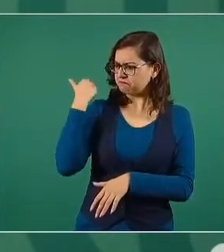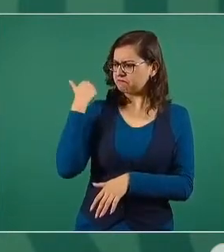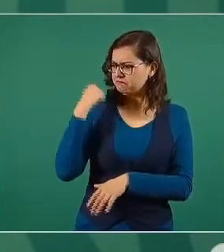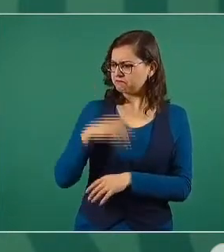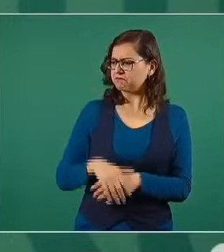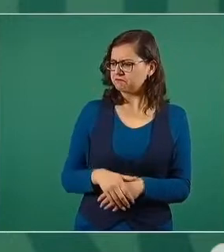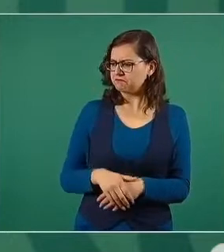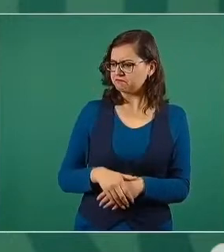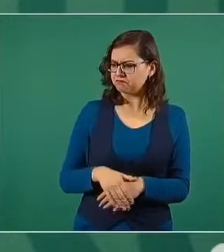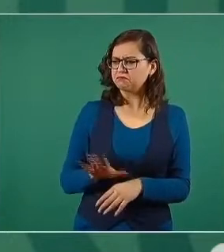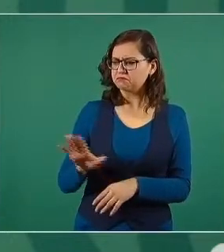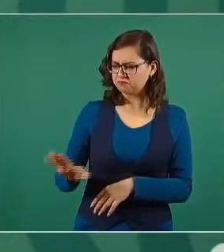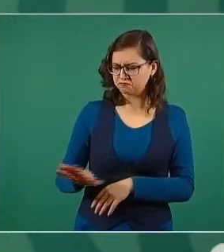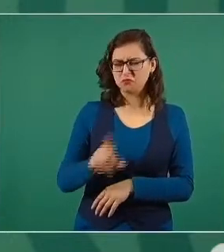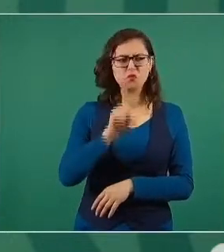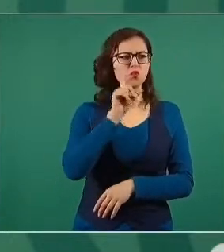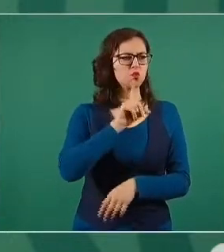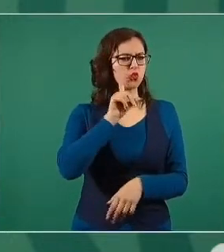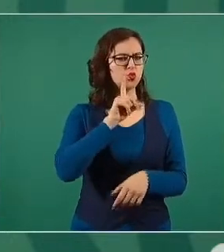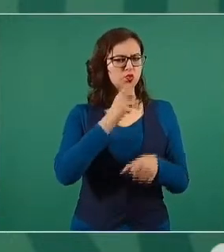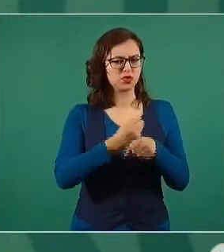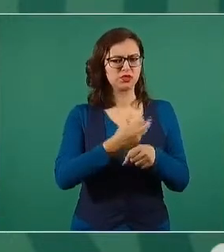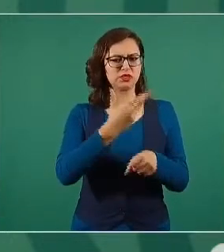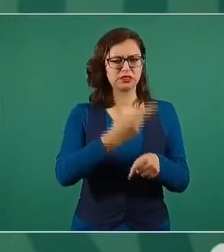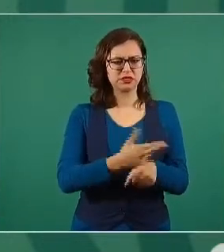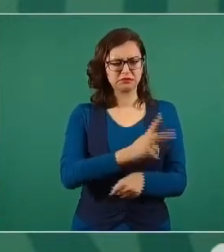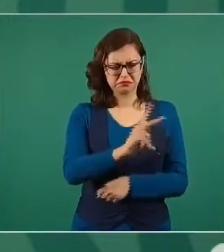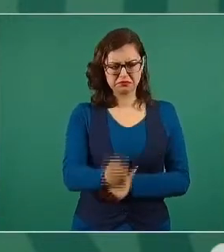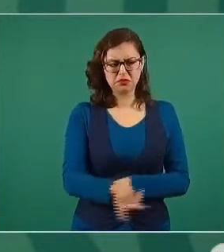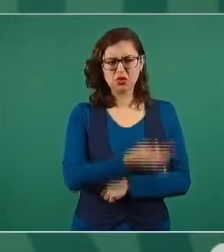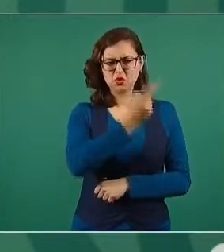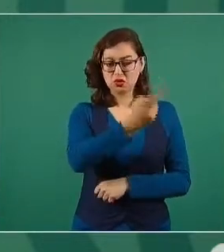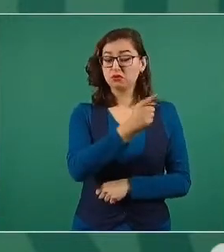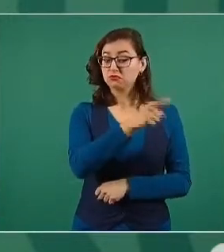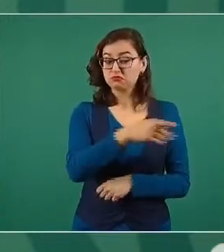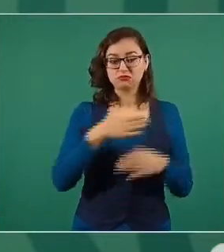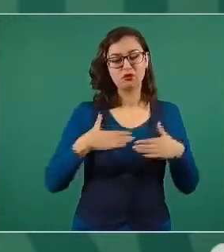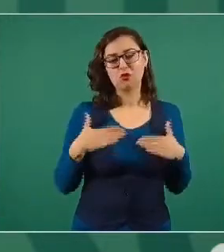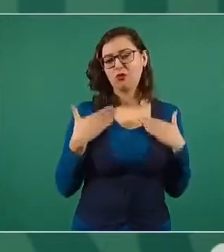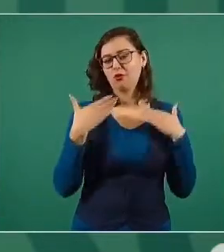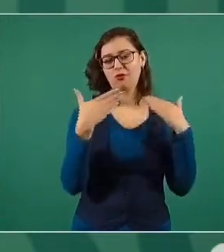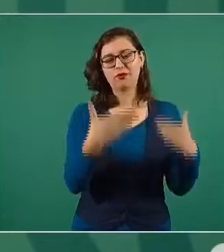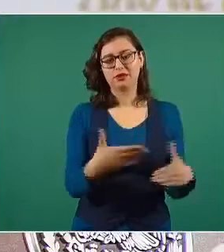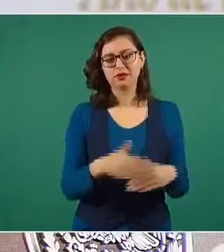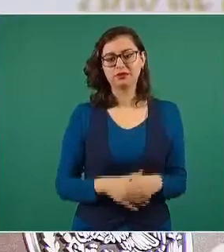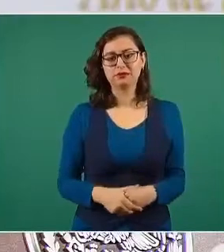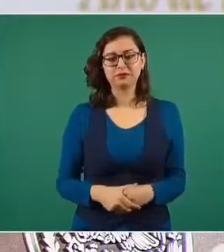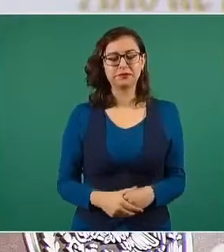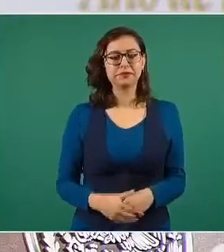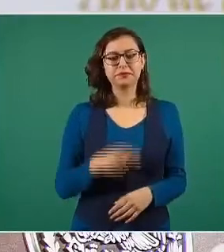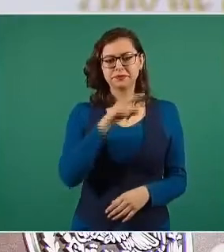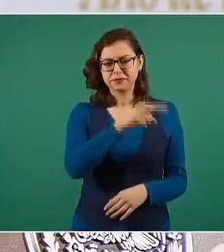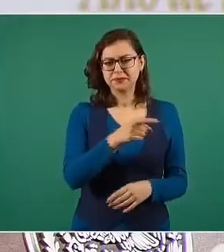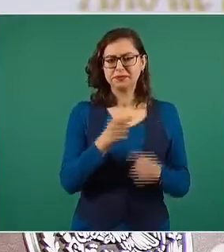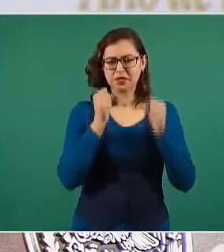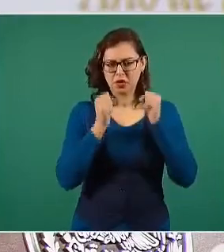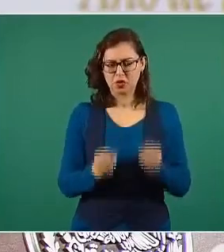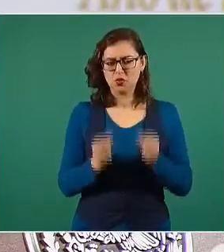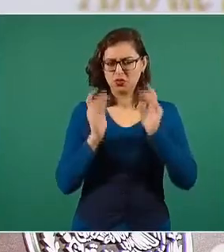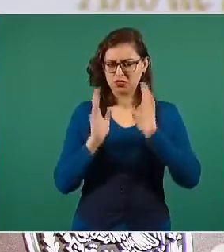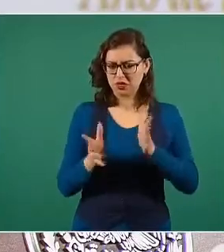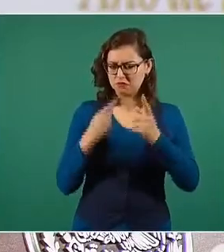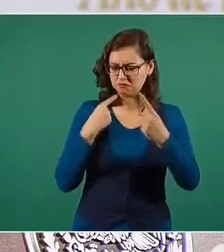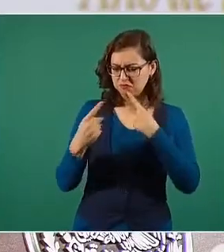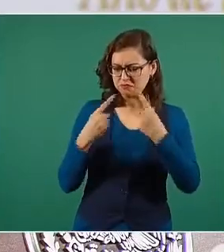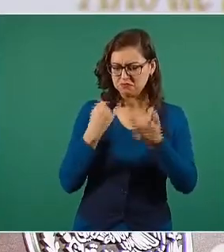a Tatiana Cloutier, que le tengo mucha confianza. Ellos han de haber resuelto que esto